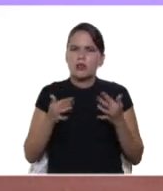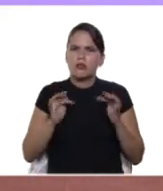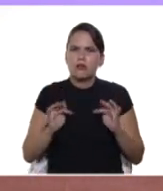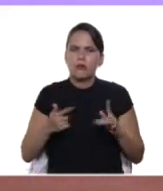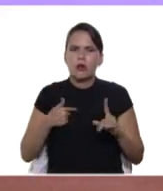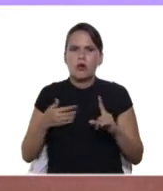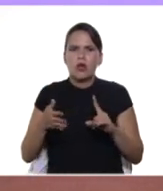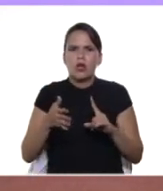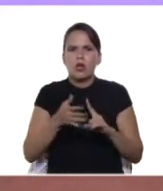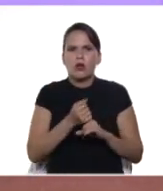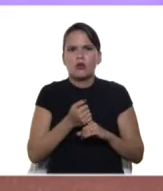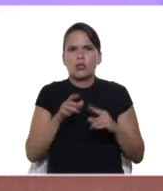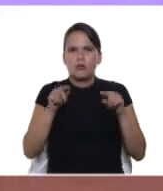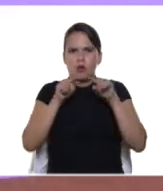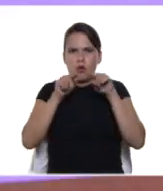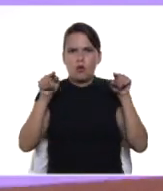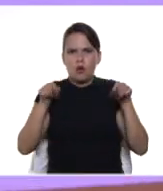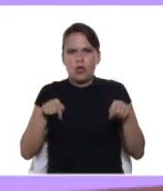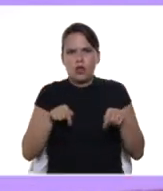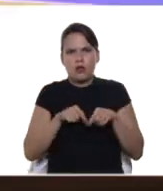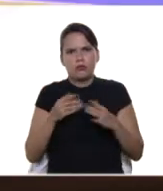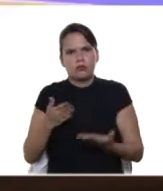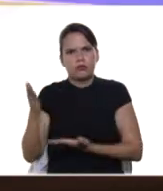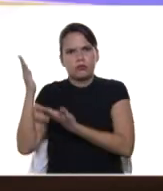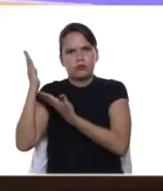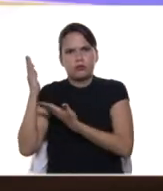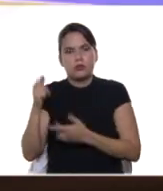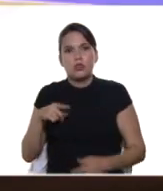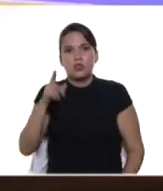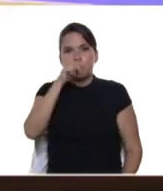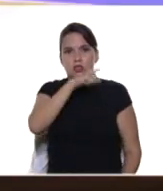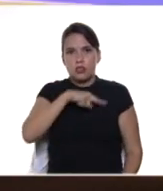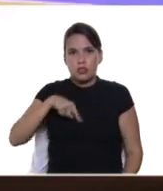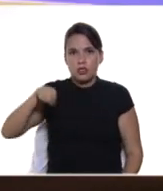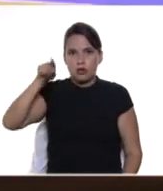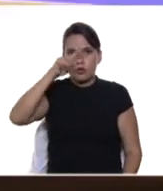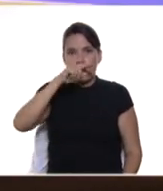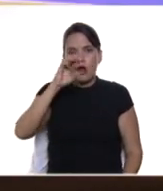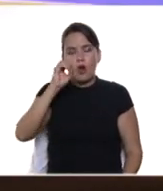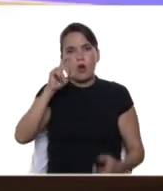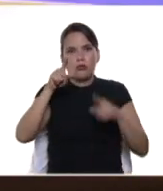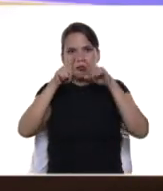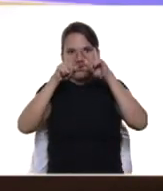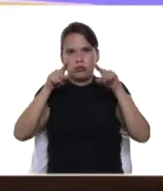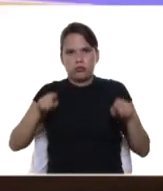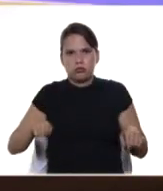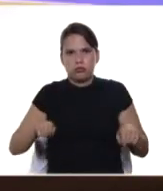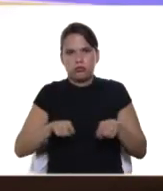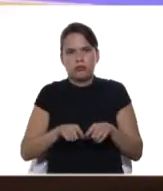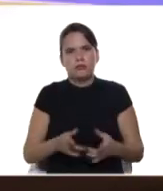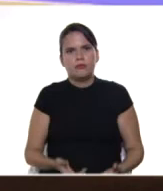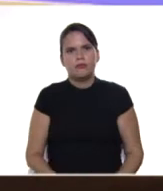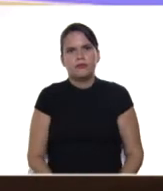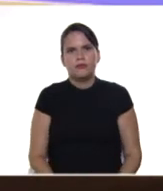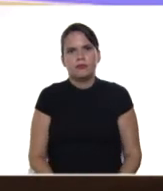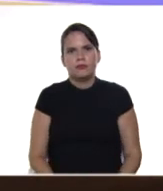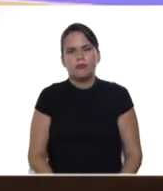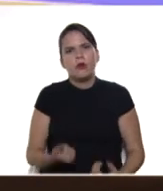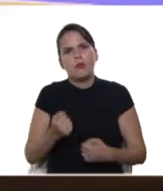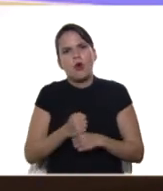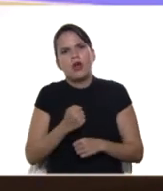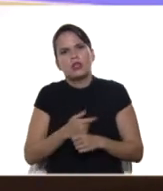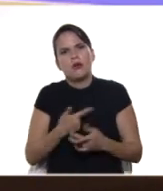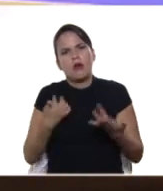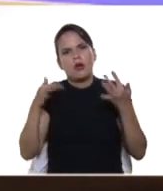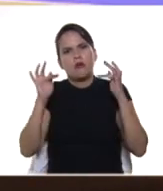Los encontramos cuadrados, como este que tenemos acá, circular o triangular. Bien. Vamos a trabajar una